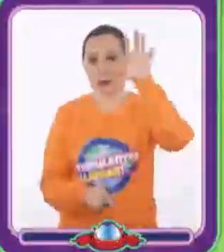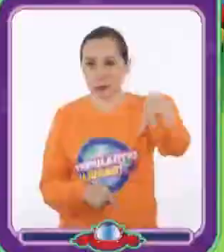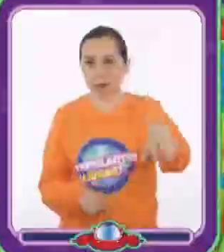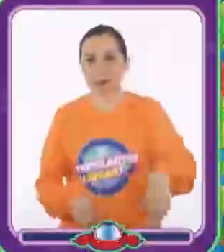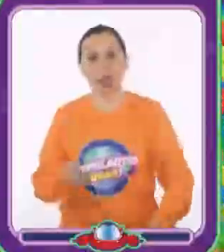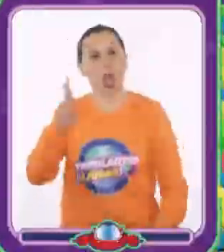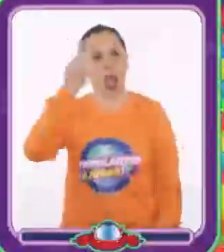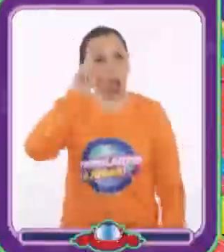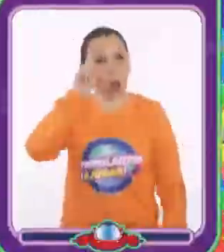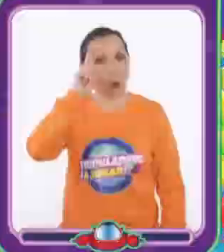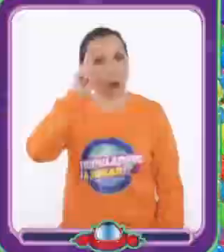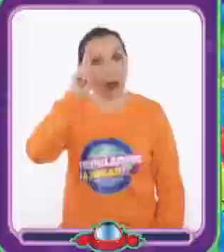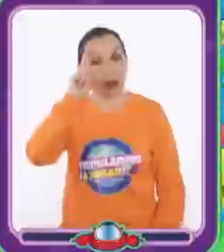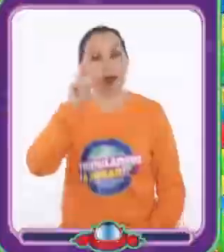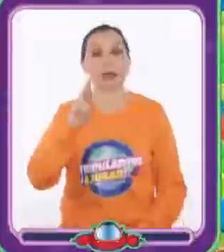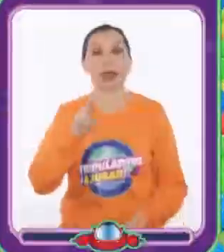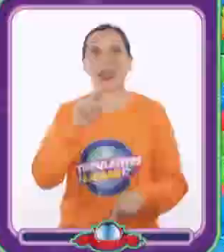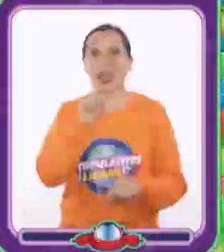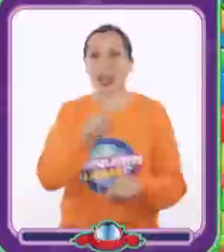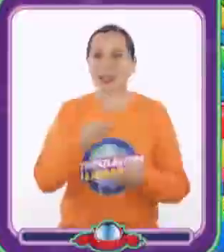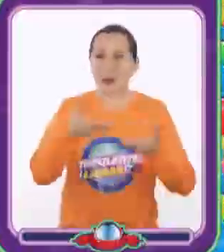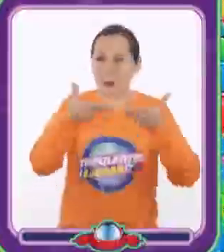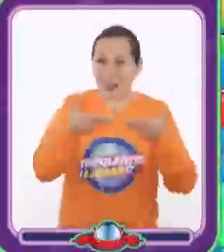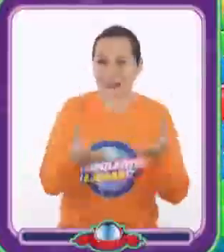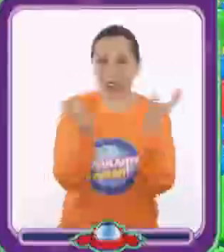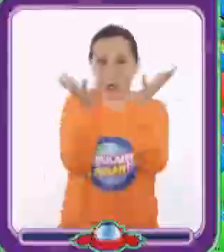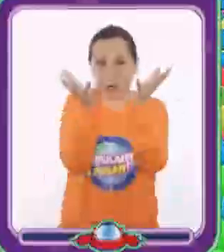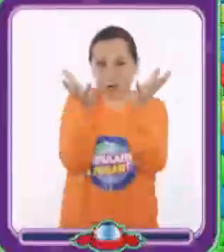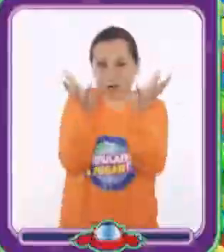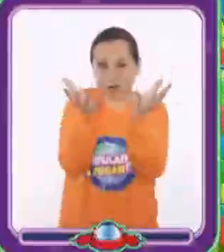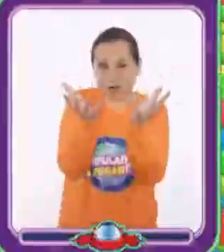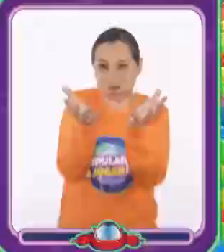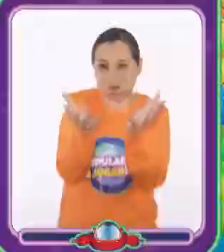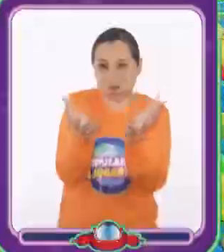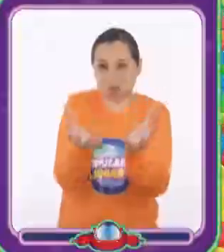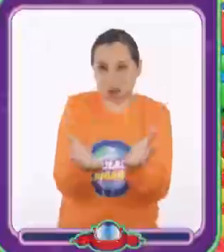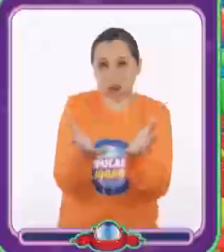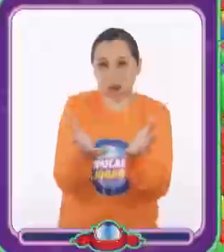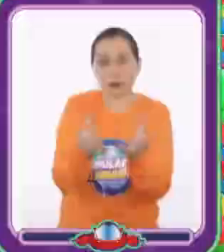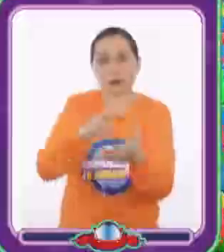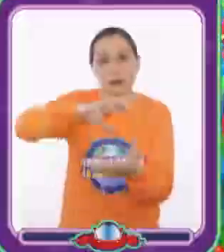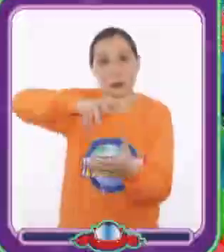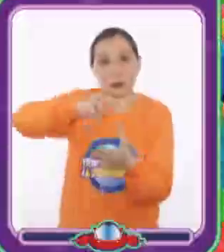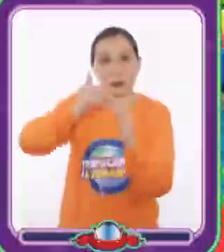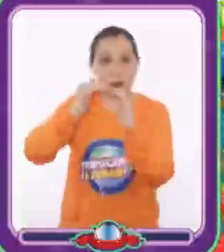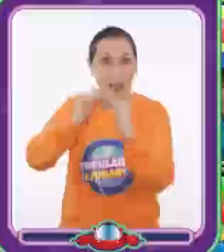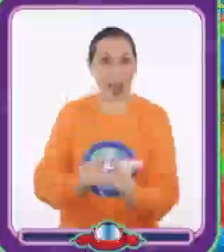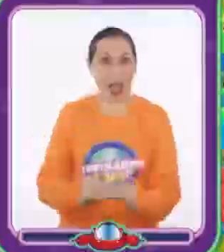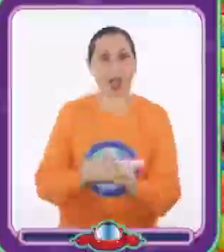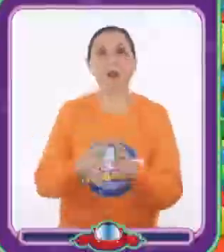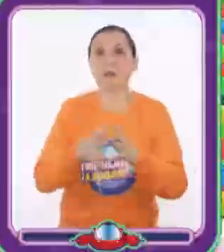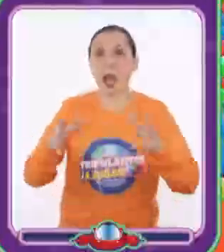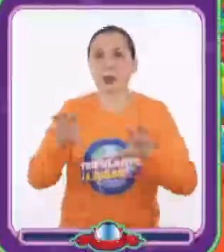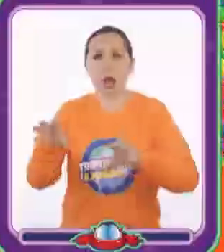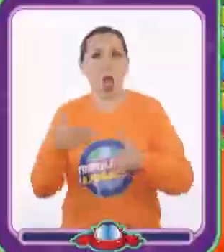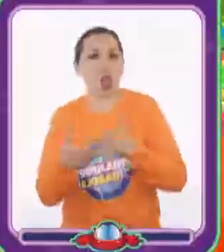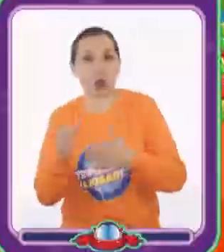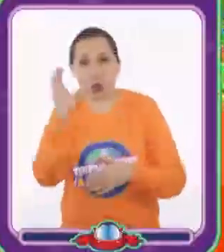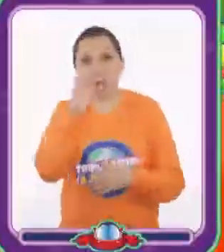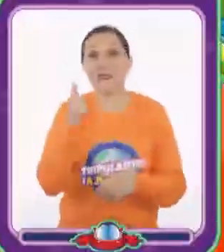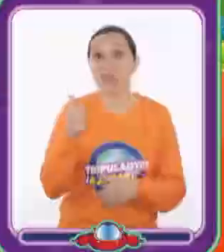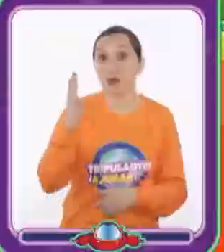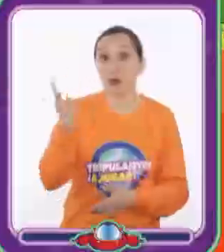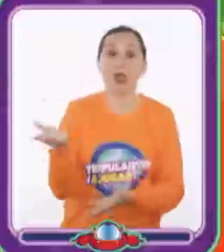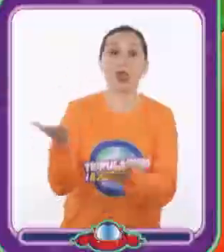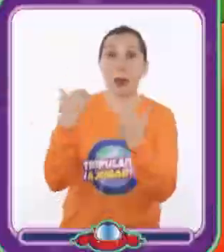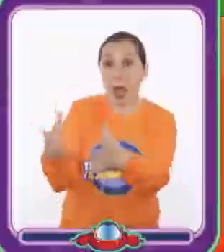esta. Recuerden que tenemos que hacer que esto esté muy pesado para hacer bajar el frasco. ¿Dónde habrá más pelotas? Muy bien,